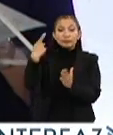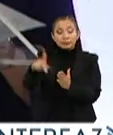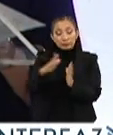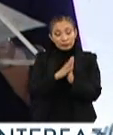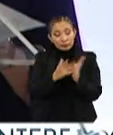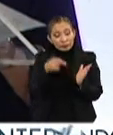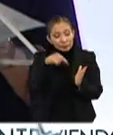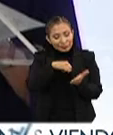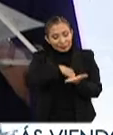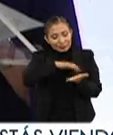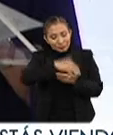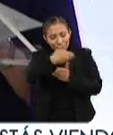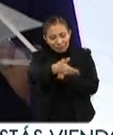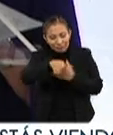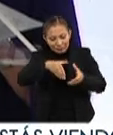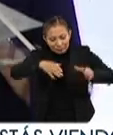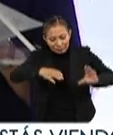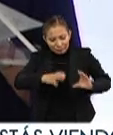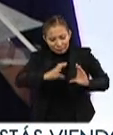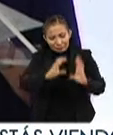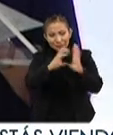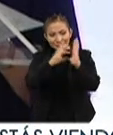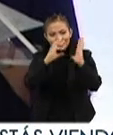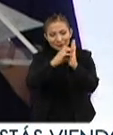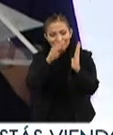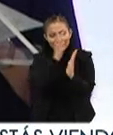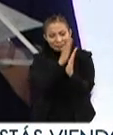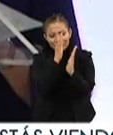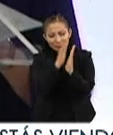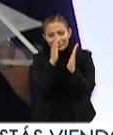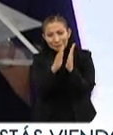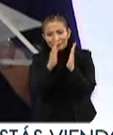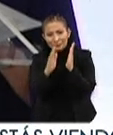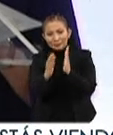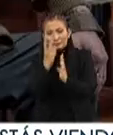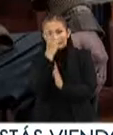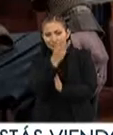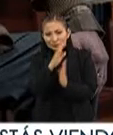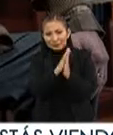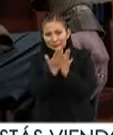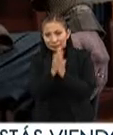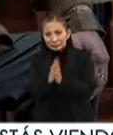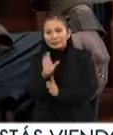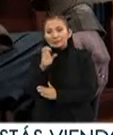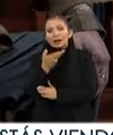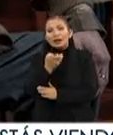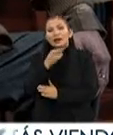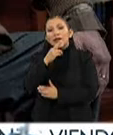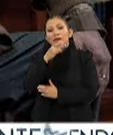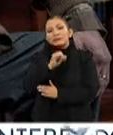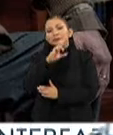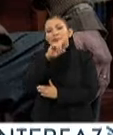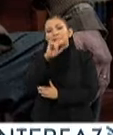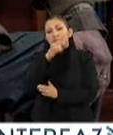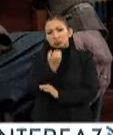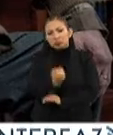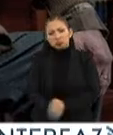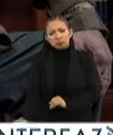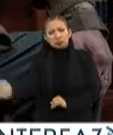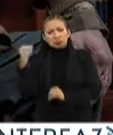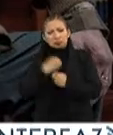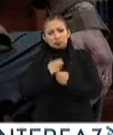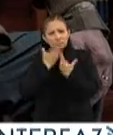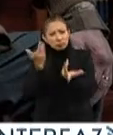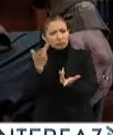impriman a manera de paquete en una caja que contenga la tetralogía. Heraclio Cepeda fue un notable escritor,